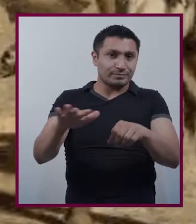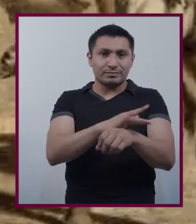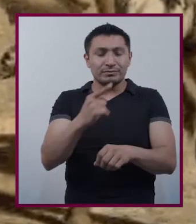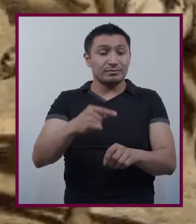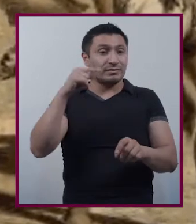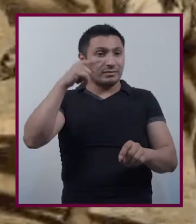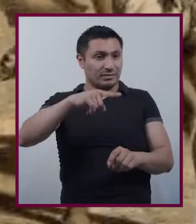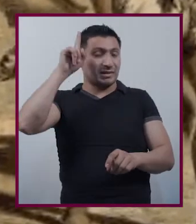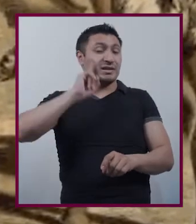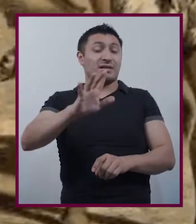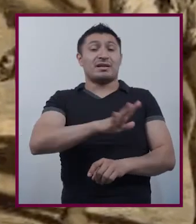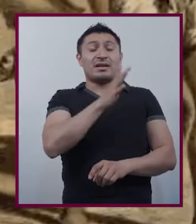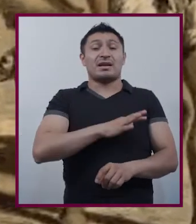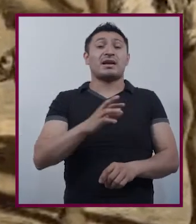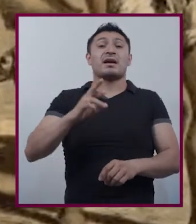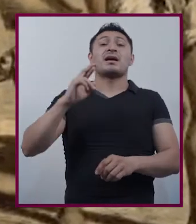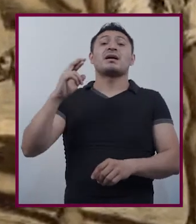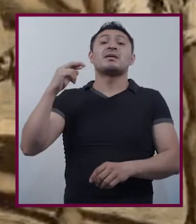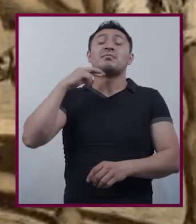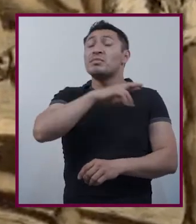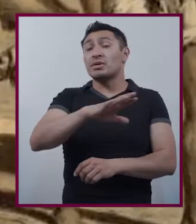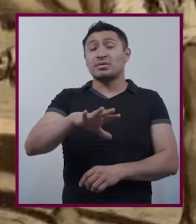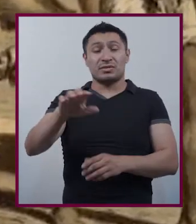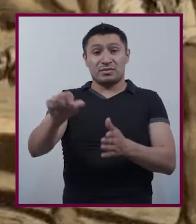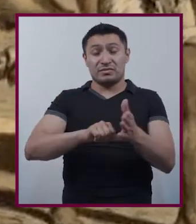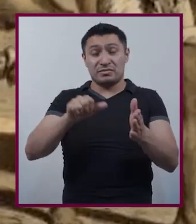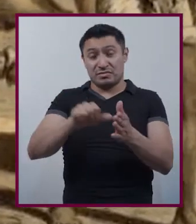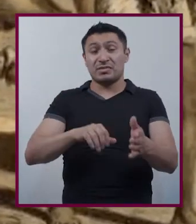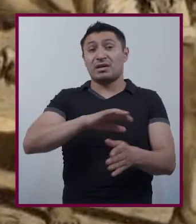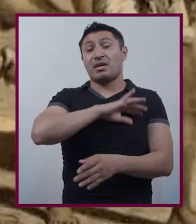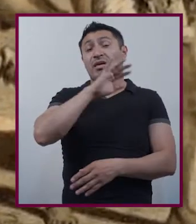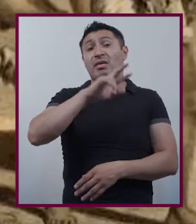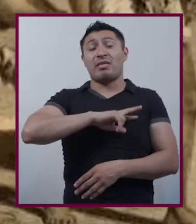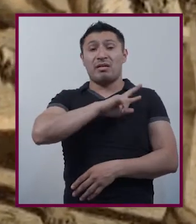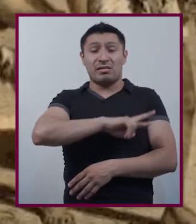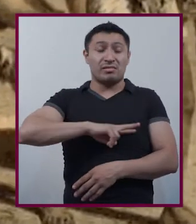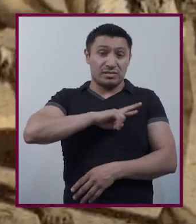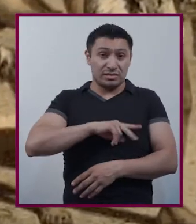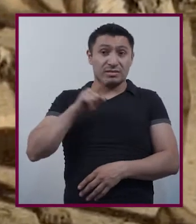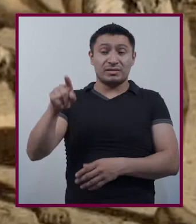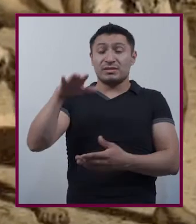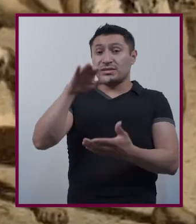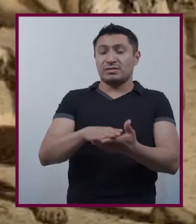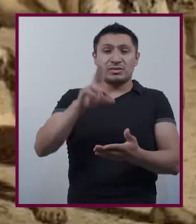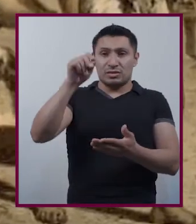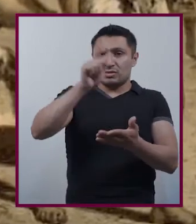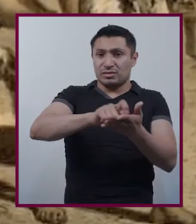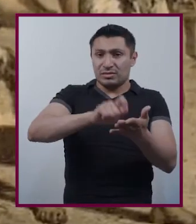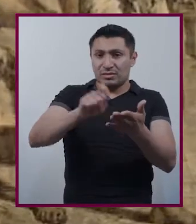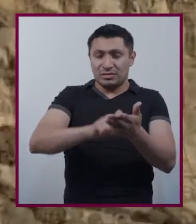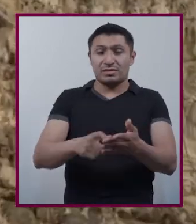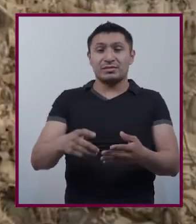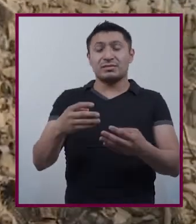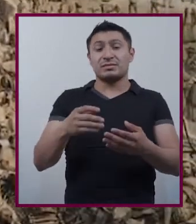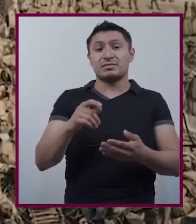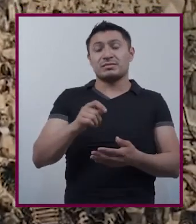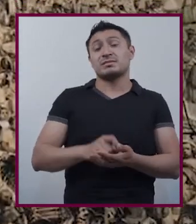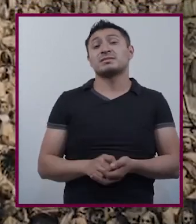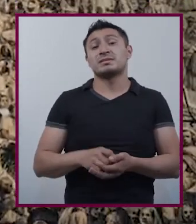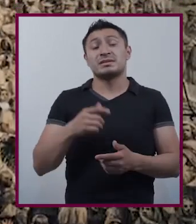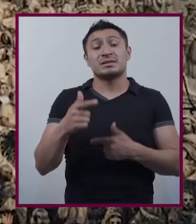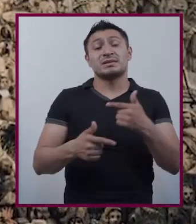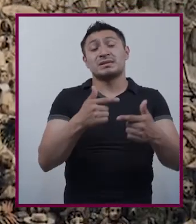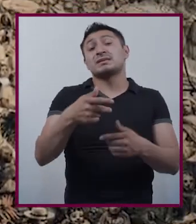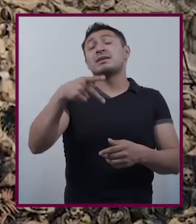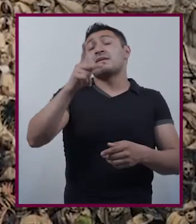Rodríguez enviudó a los pocos meses. Su esposo no la contempló en su testamento, pero sí incluyó una cláusula